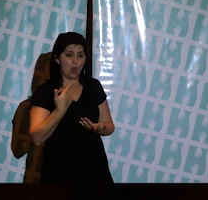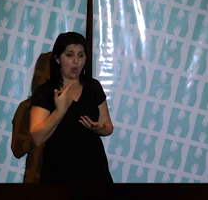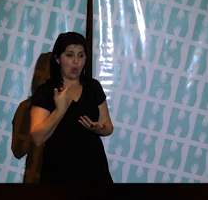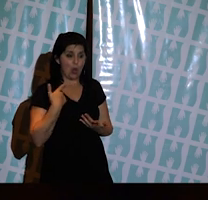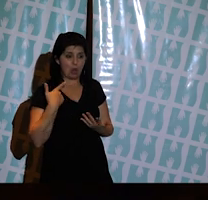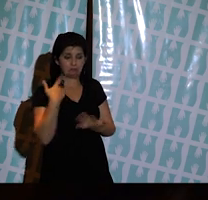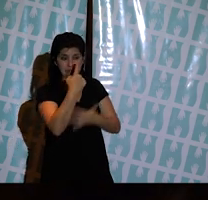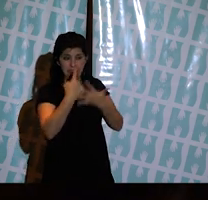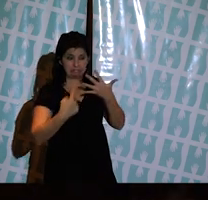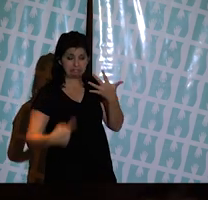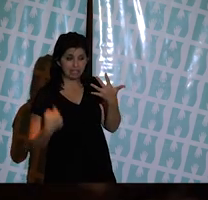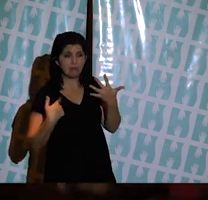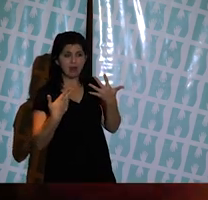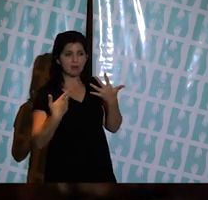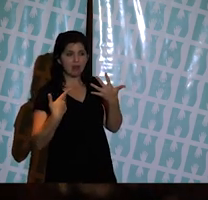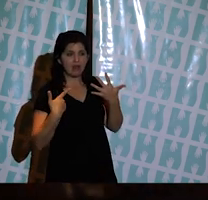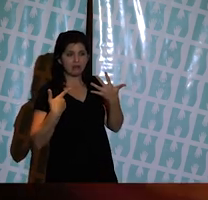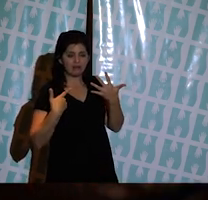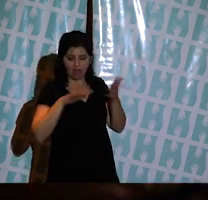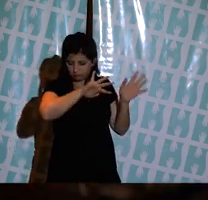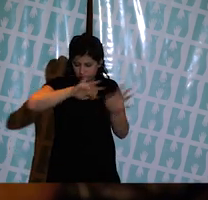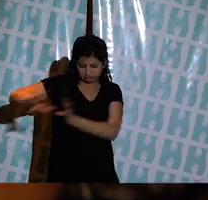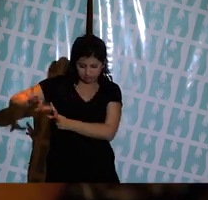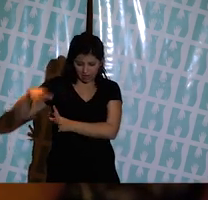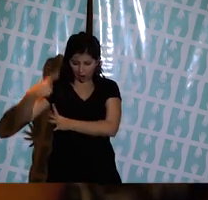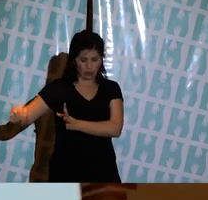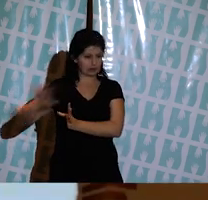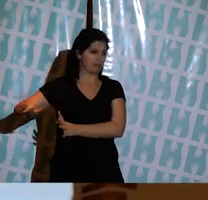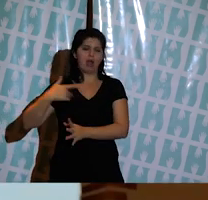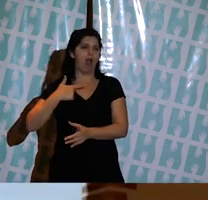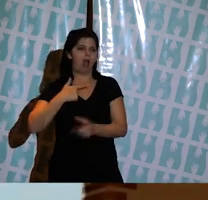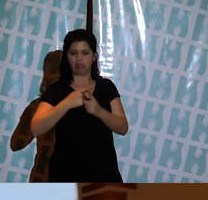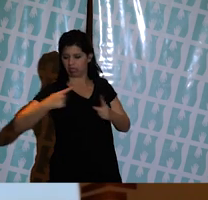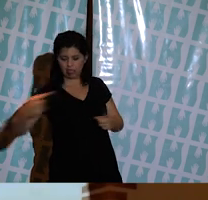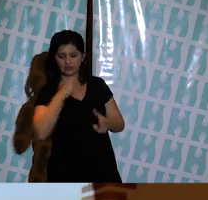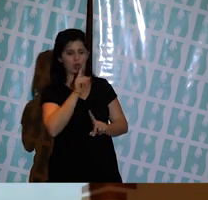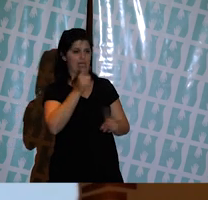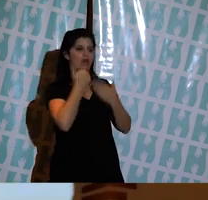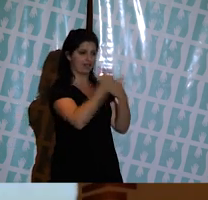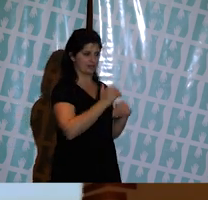dejar de lado, poder dejar de lado eso, que no lo quiero. Gracias.